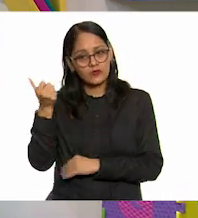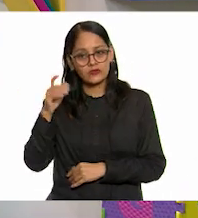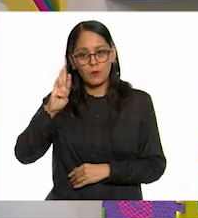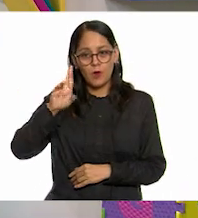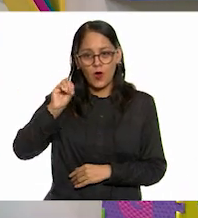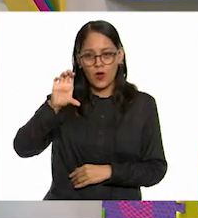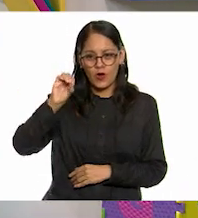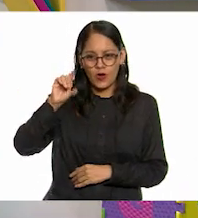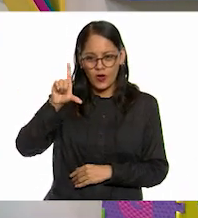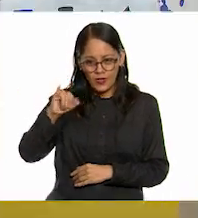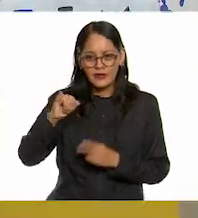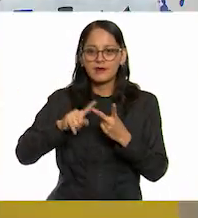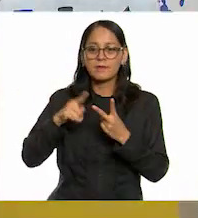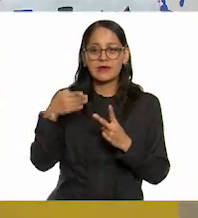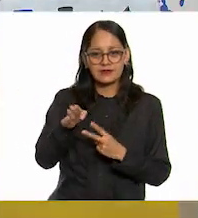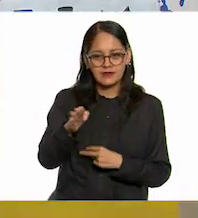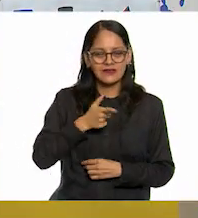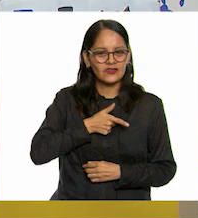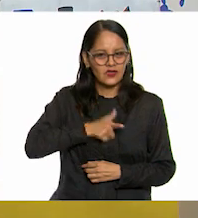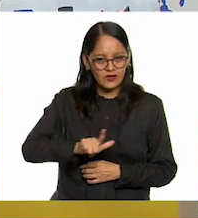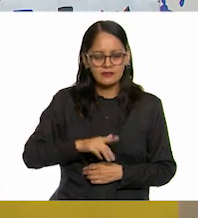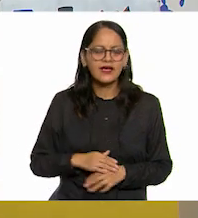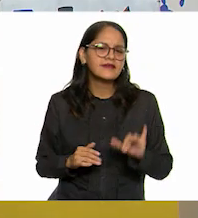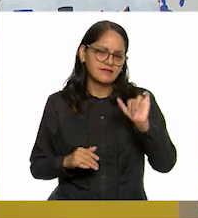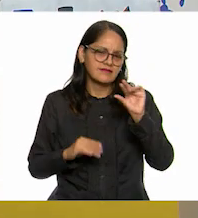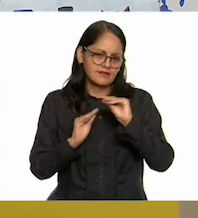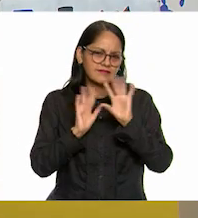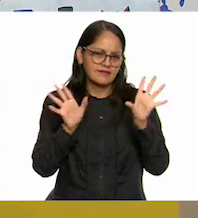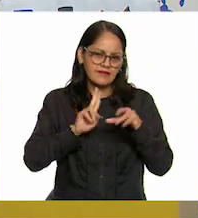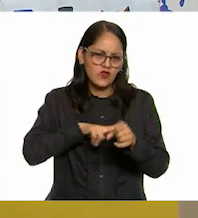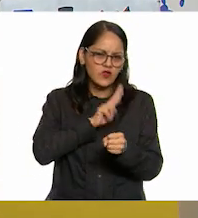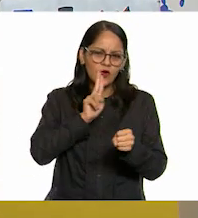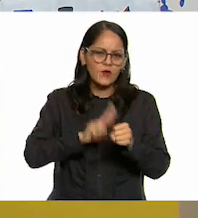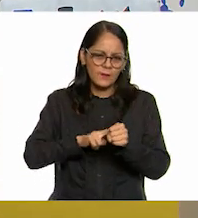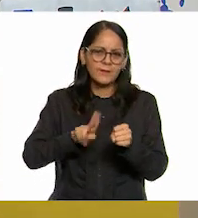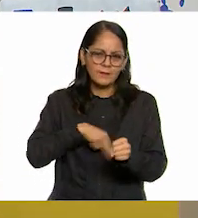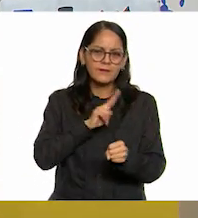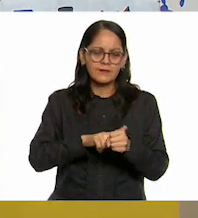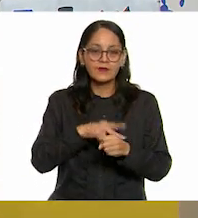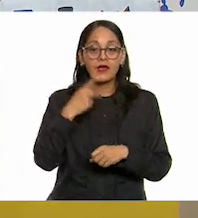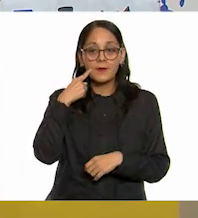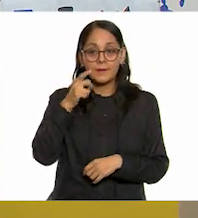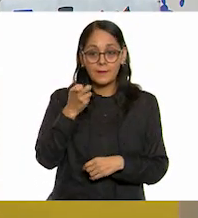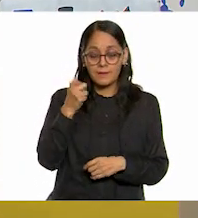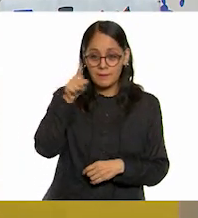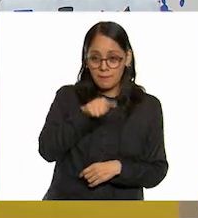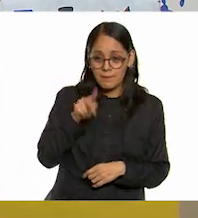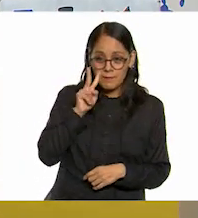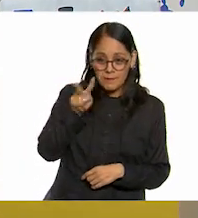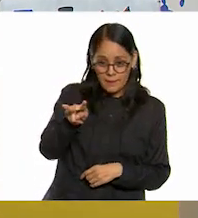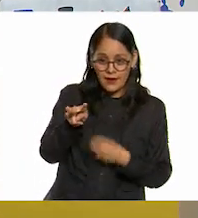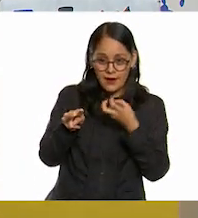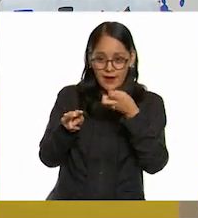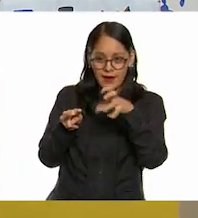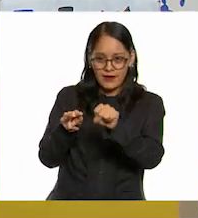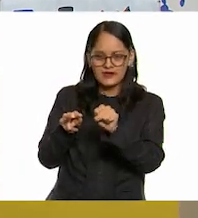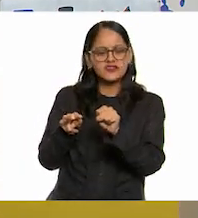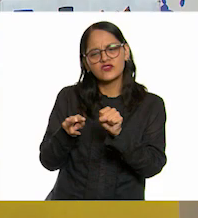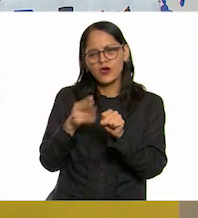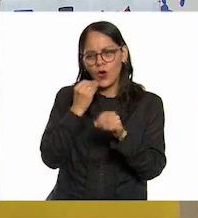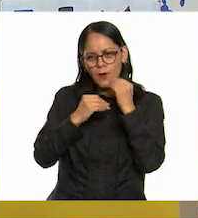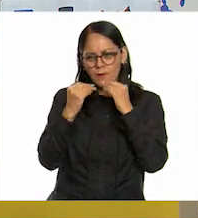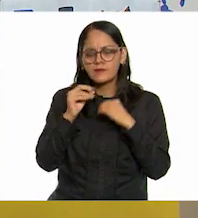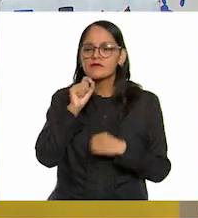pescado. Claro, mira, es muy normal y no solo tiene que ver con la apariencia, en este caso del